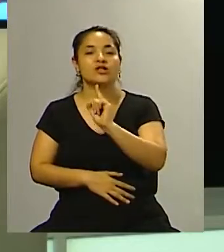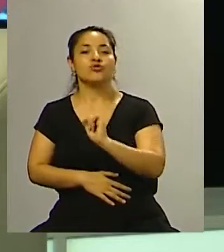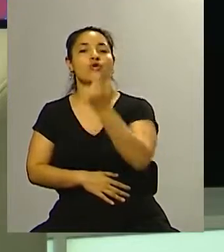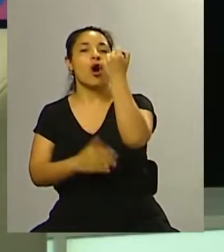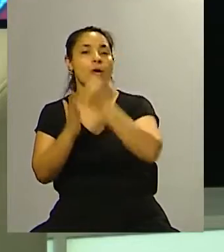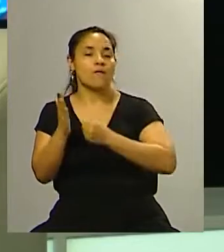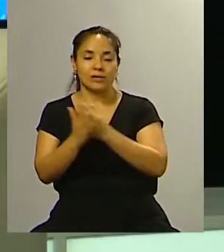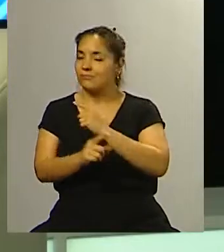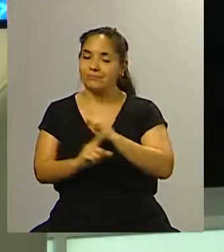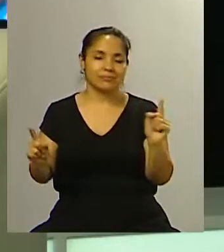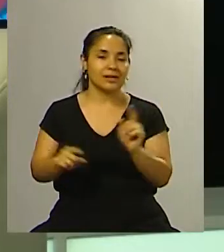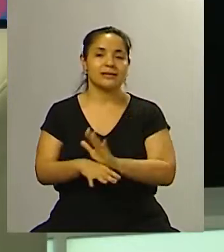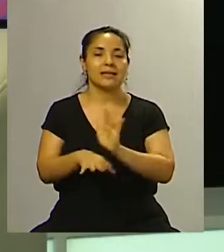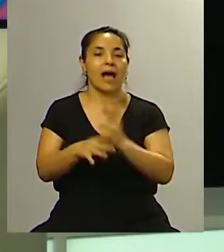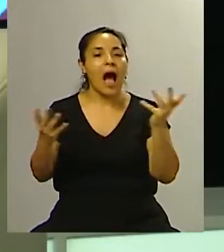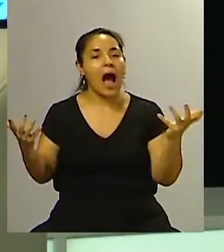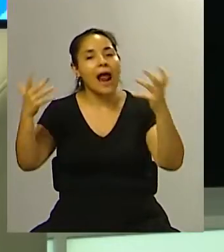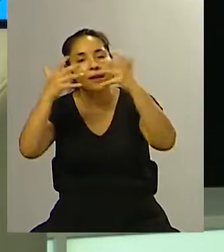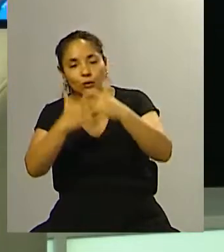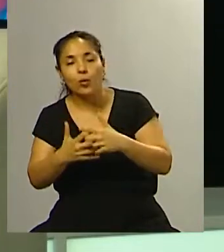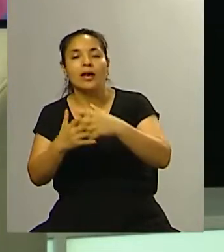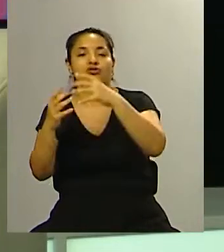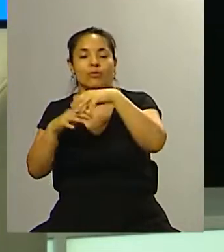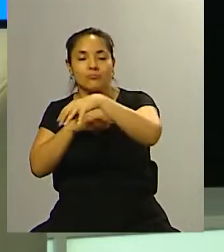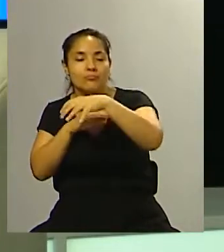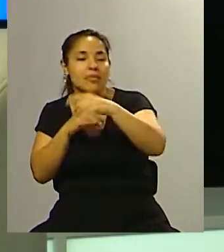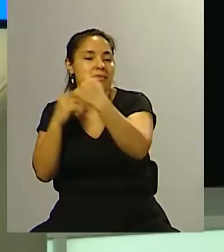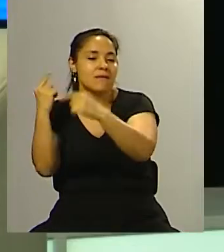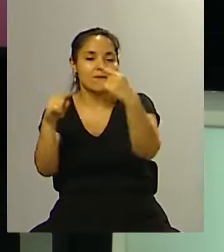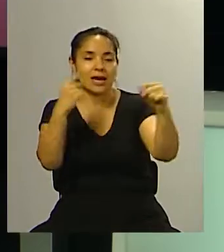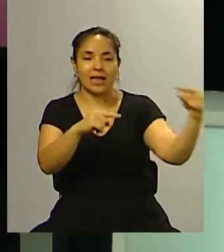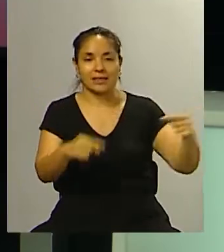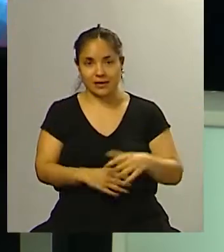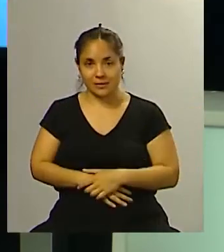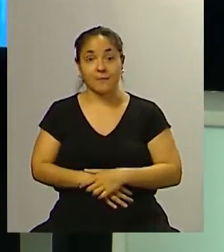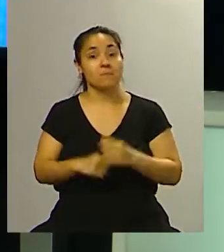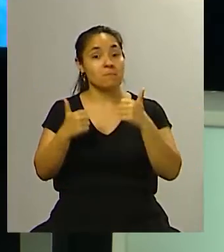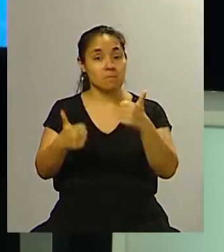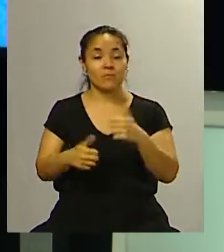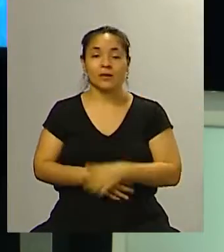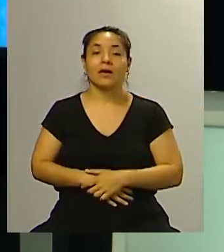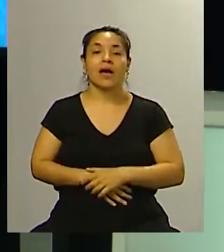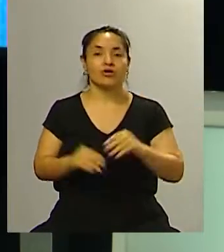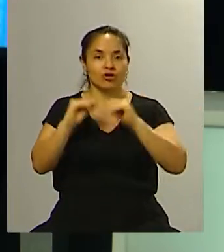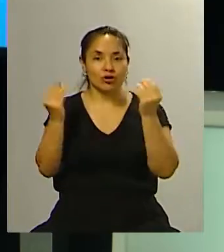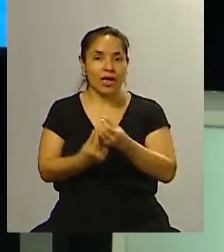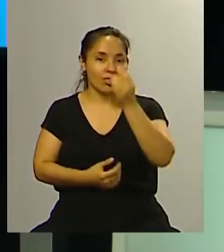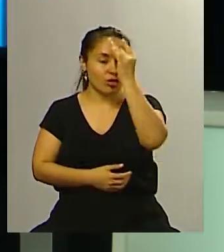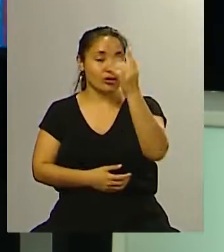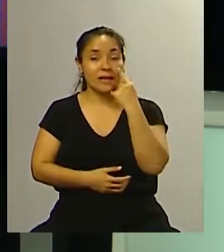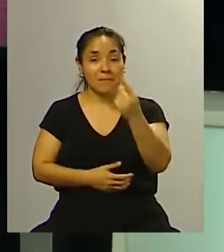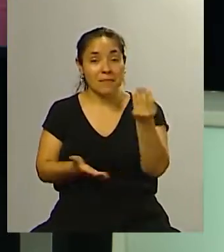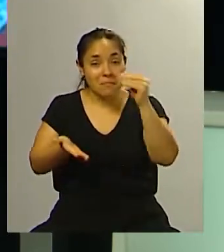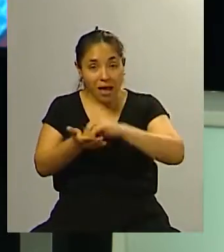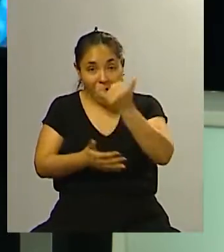que fue un esfuerzo en articulación con diferentes actores de la sociedad en general. Y bueno, que tener 12.000 alumnos más de alguna manera muestran